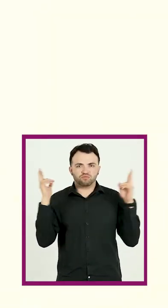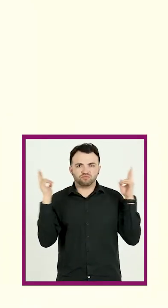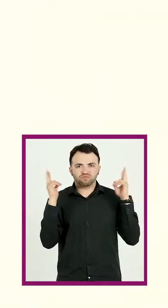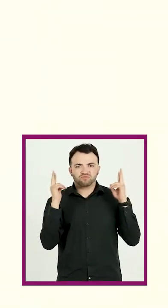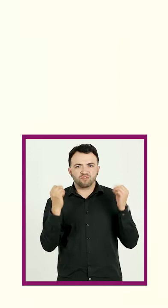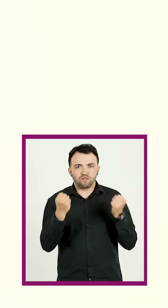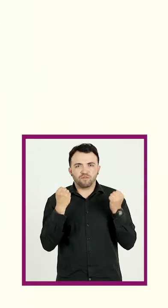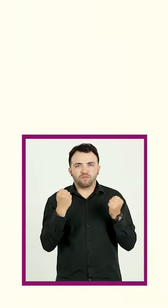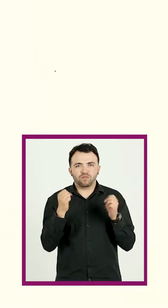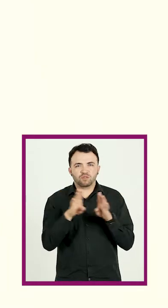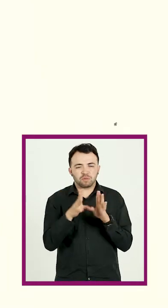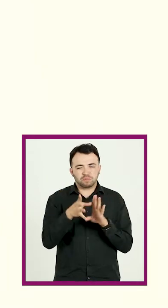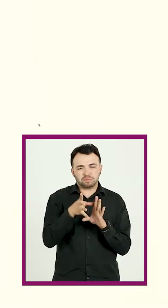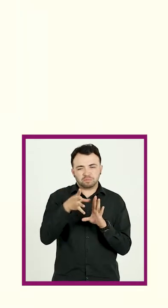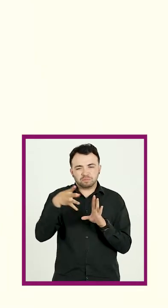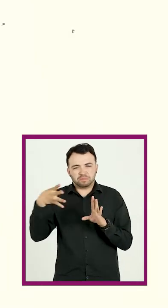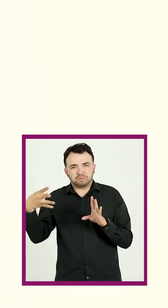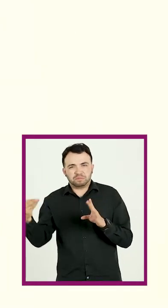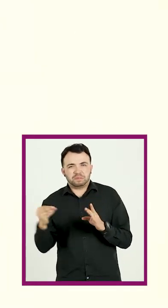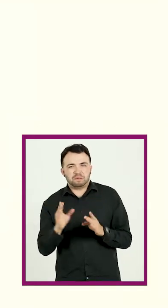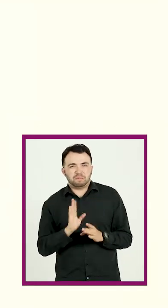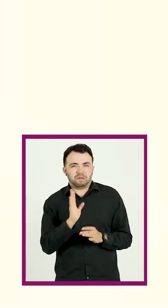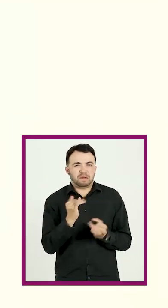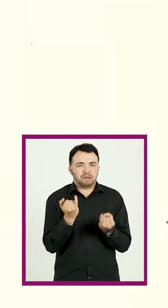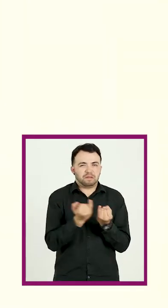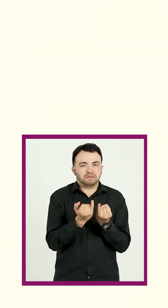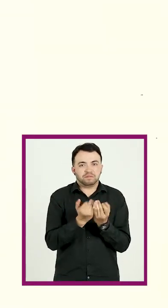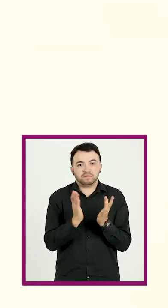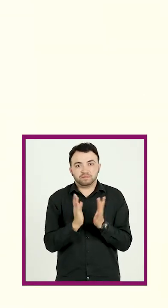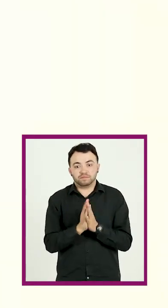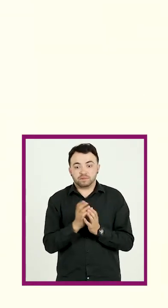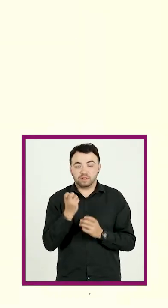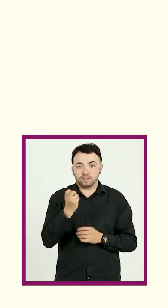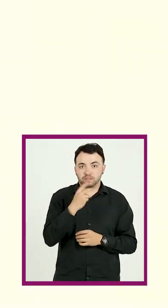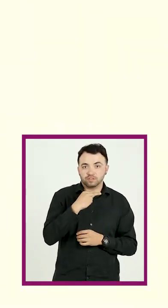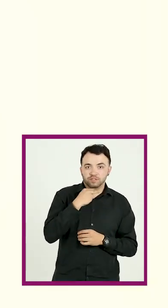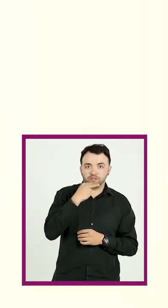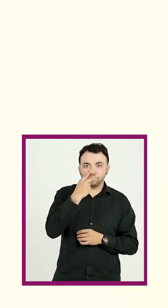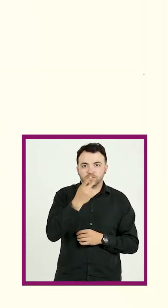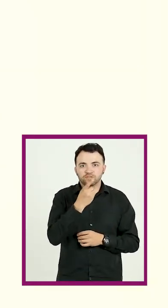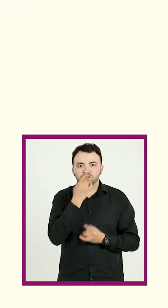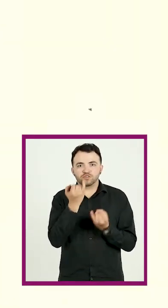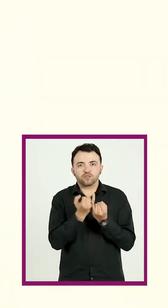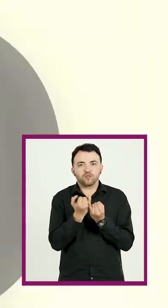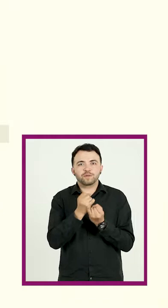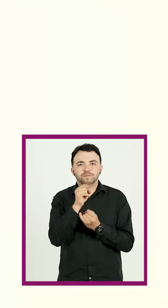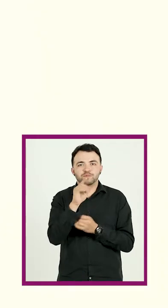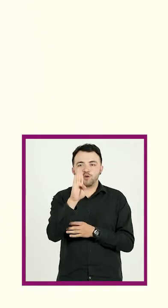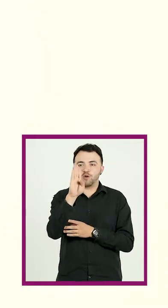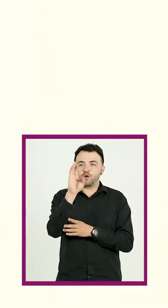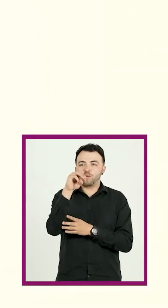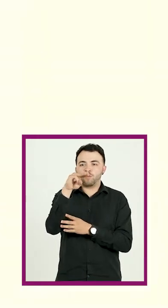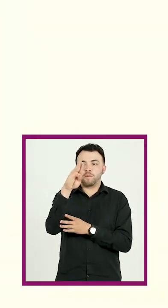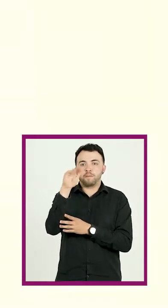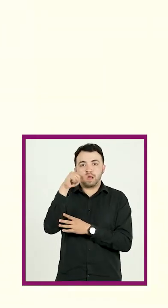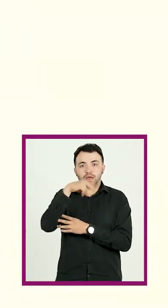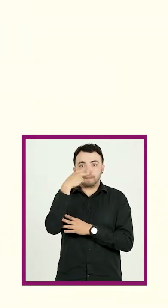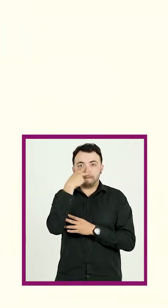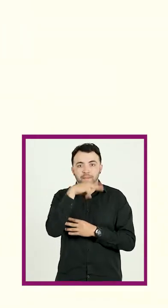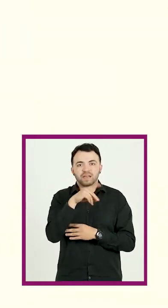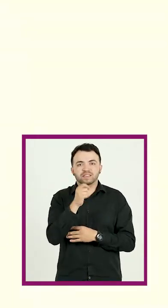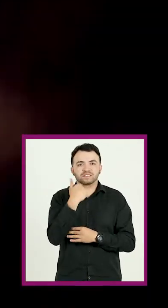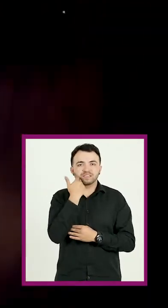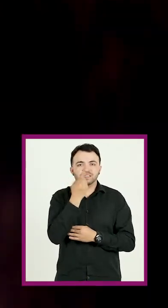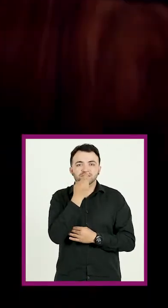estrépito, seguramente por imitación onomatopéyica. De esa voz también nace nuestra palabra bomba por obvias